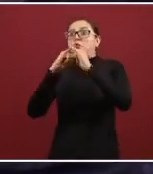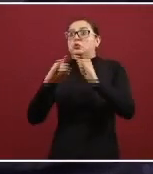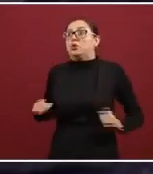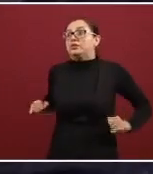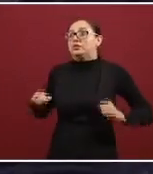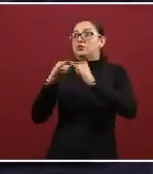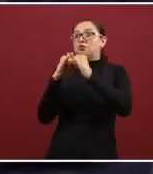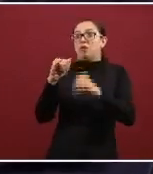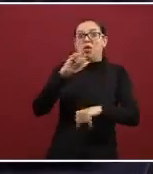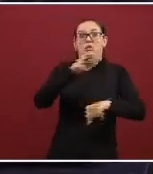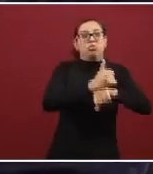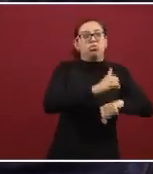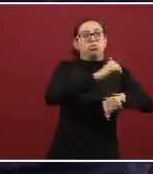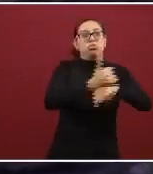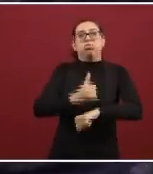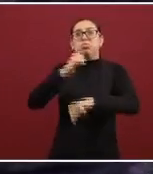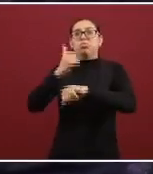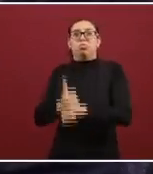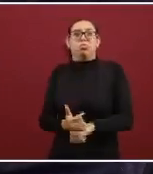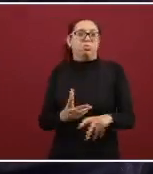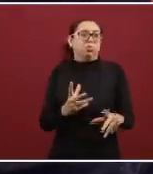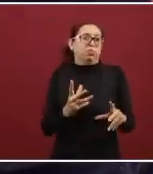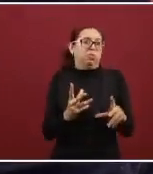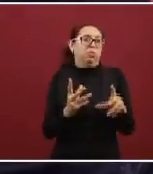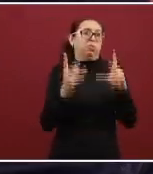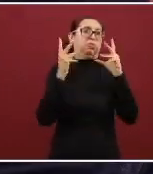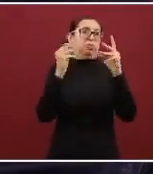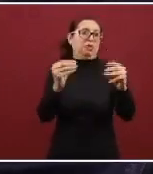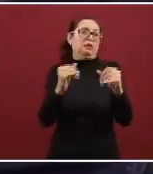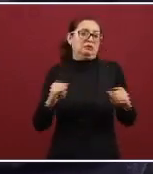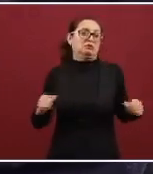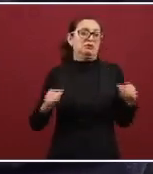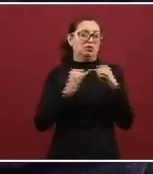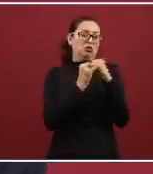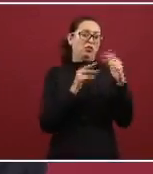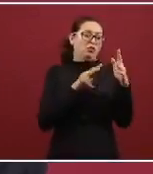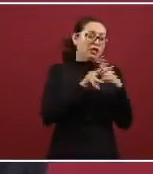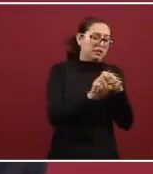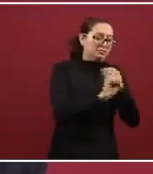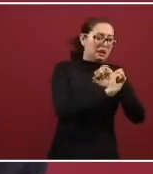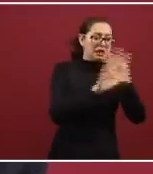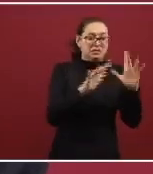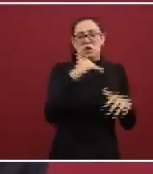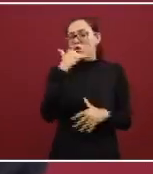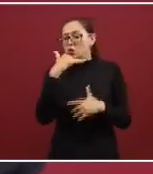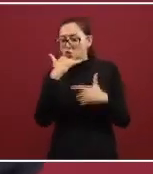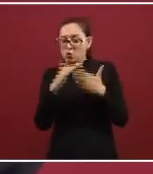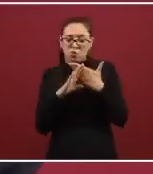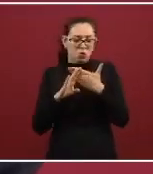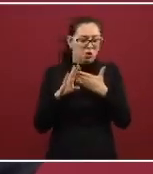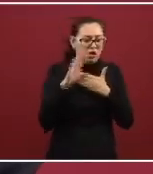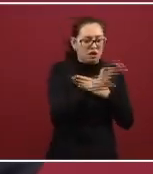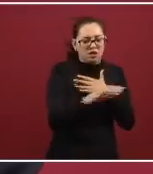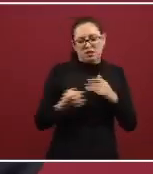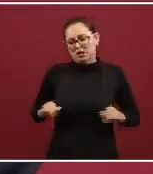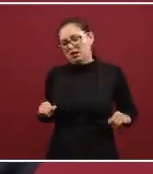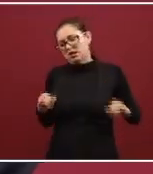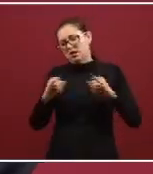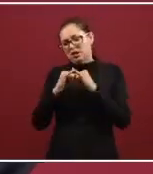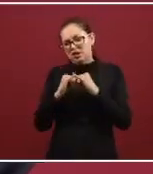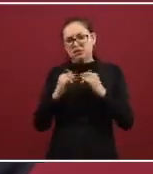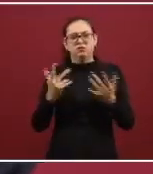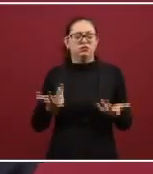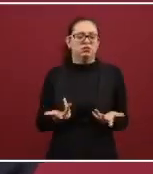que el Instituto de la Transparencia, que el Instituto Anticorrupción, que